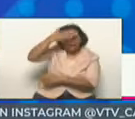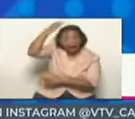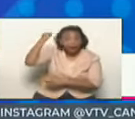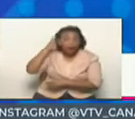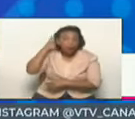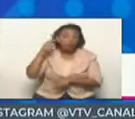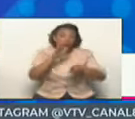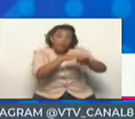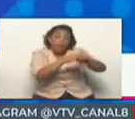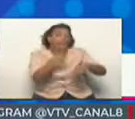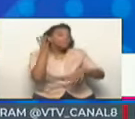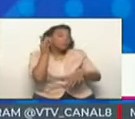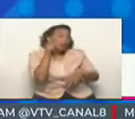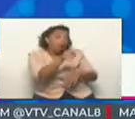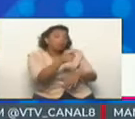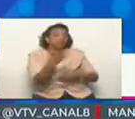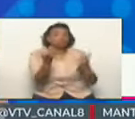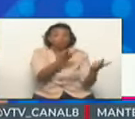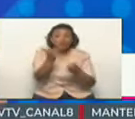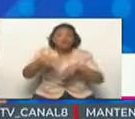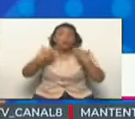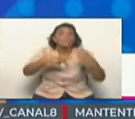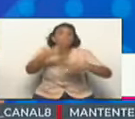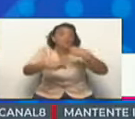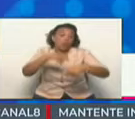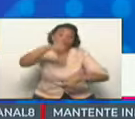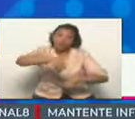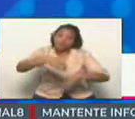Daniela, hay que producir,